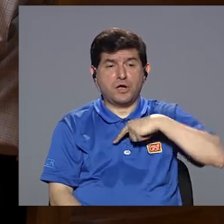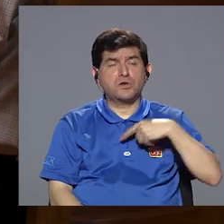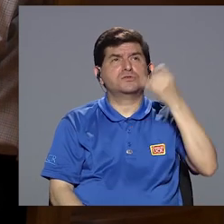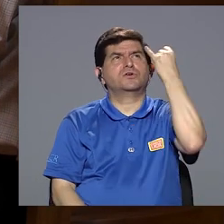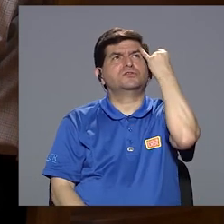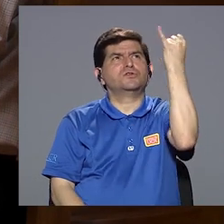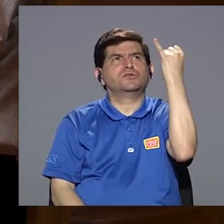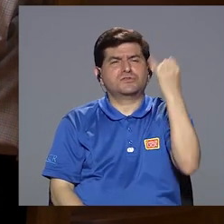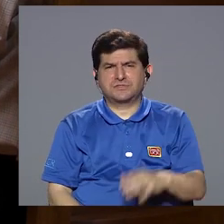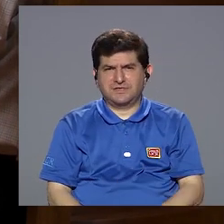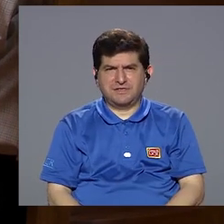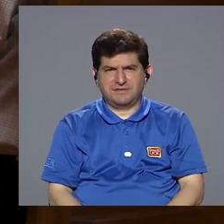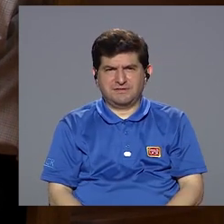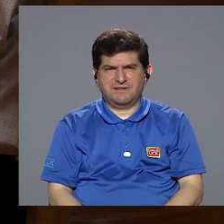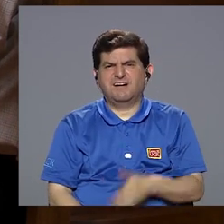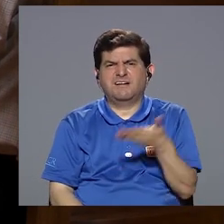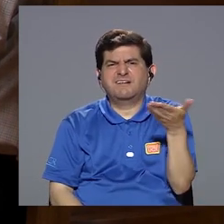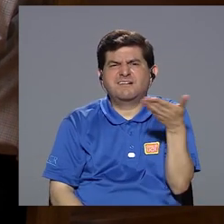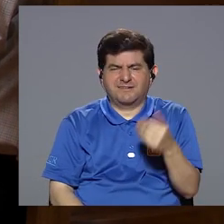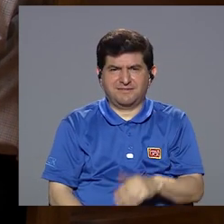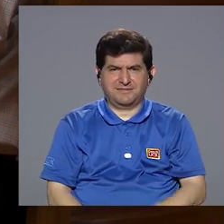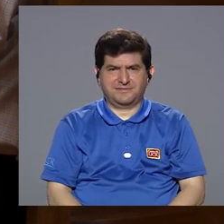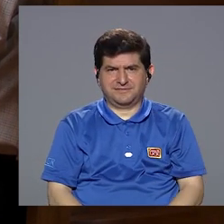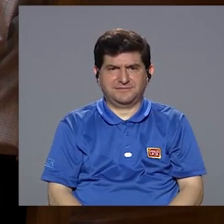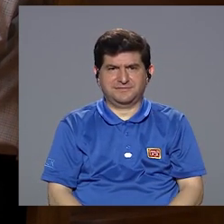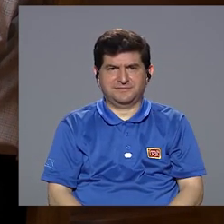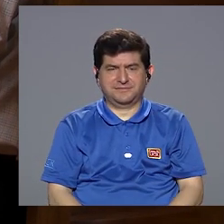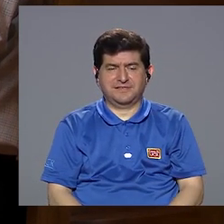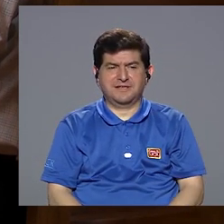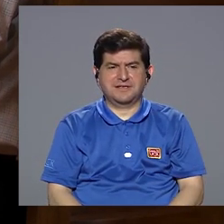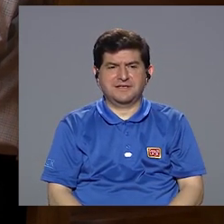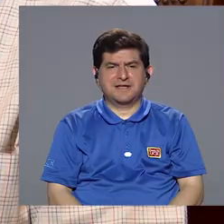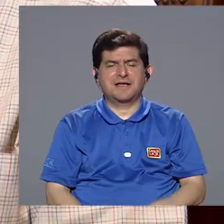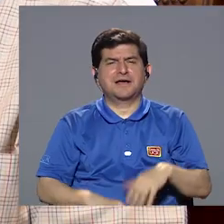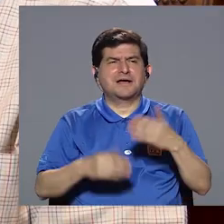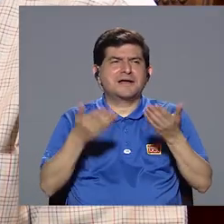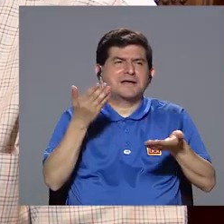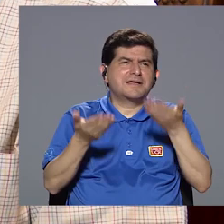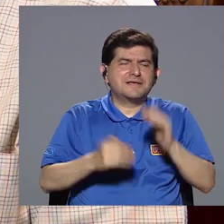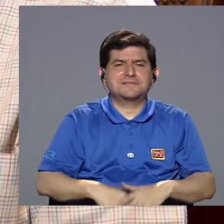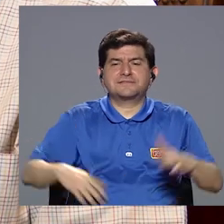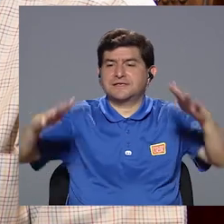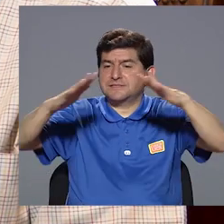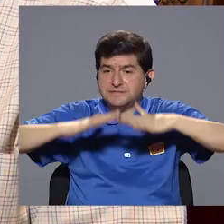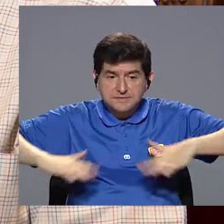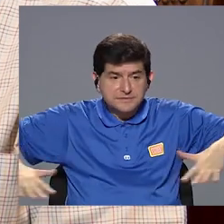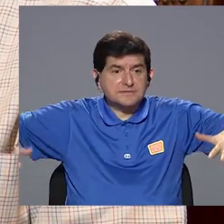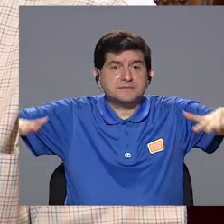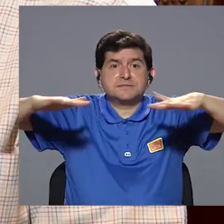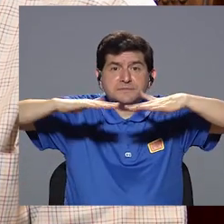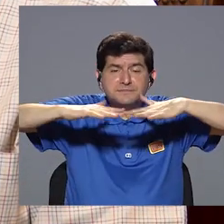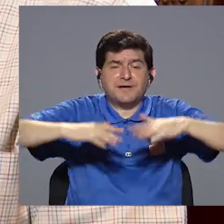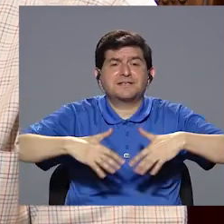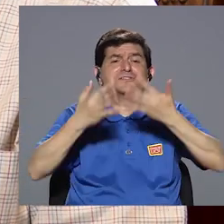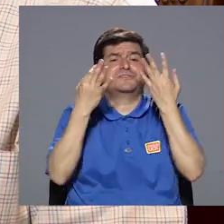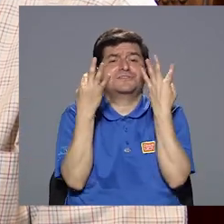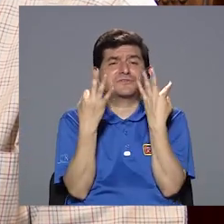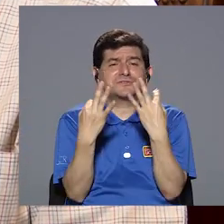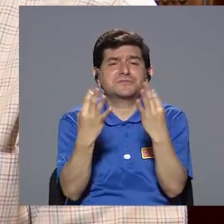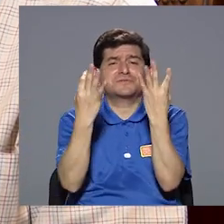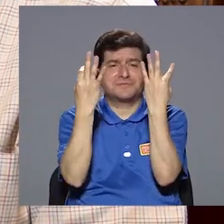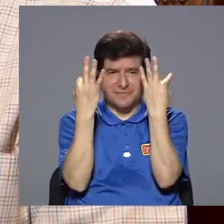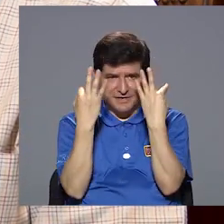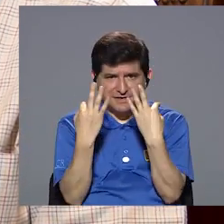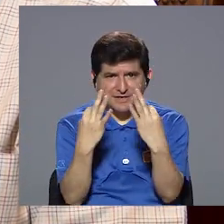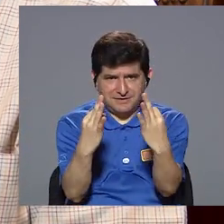asociamos son tendencias espacios que tienden